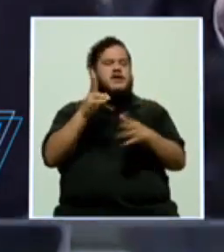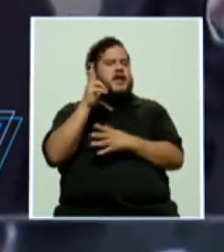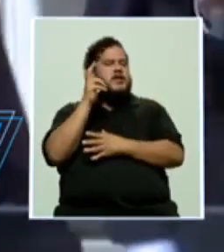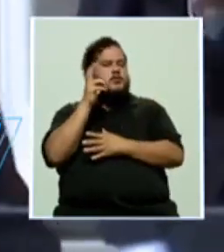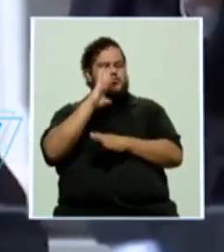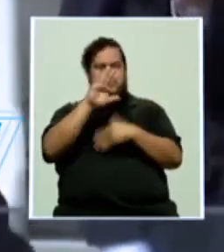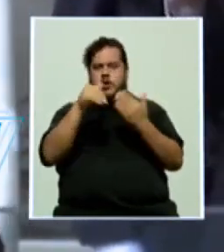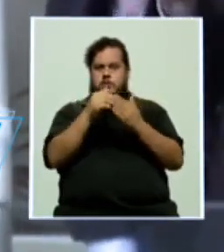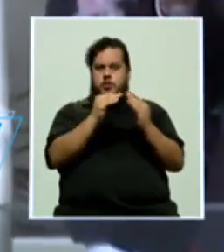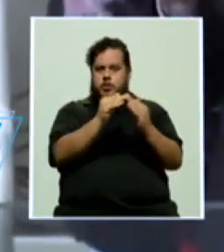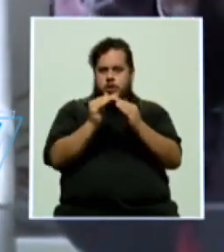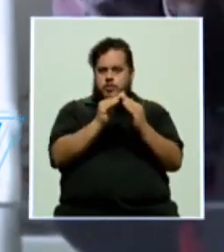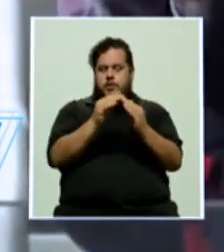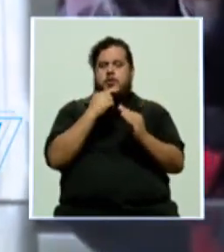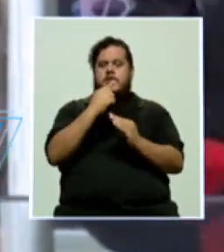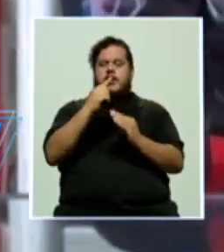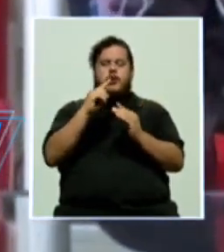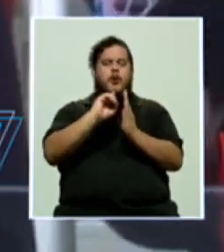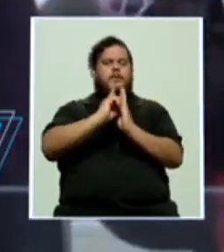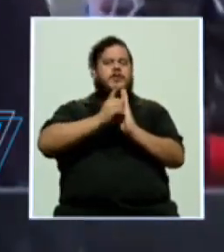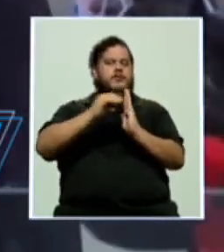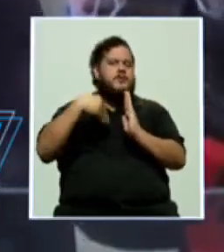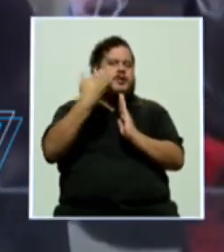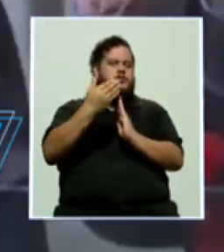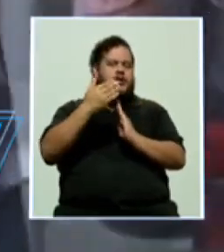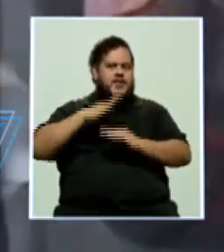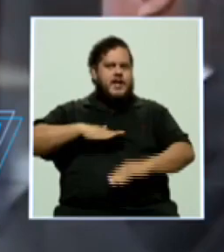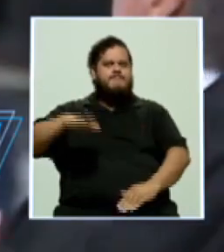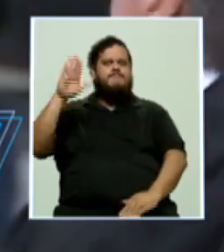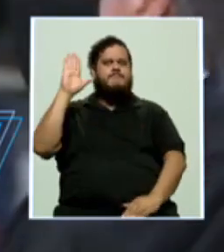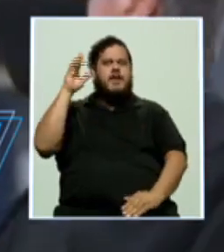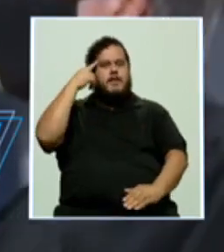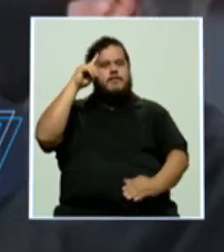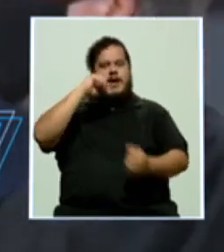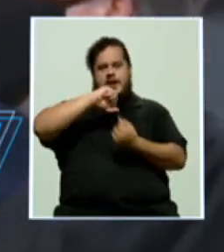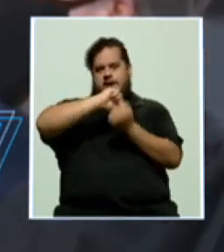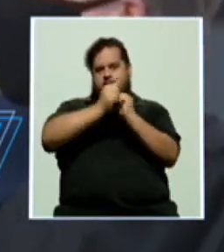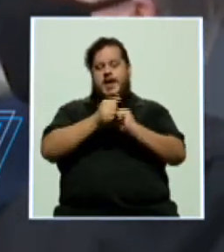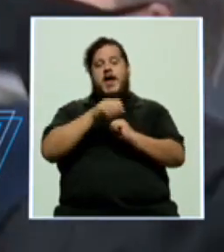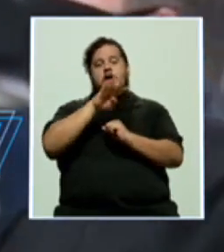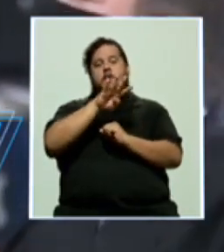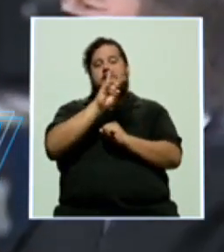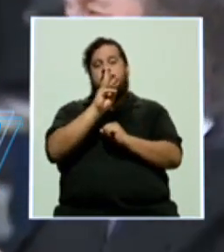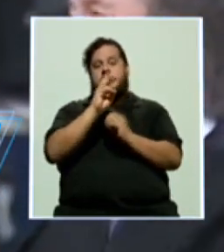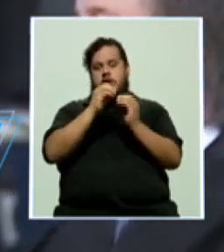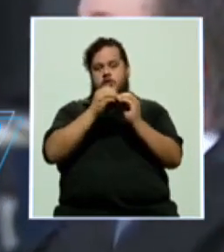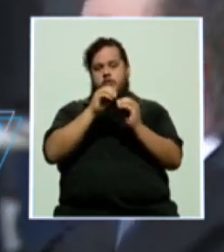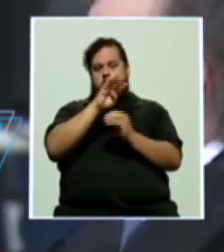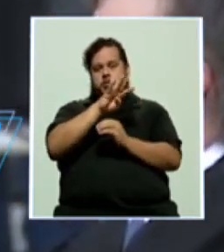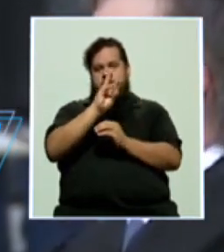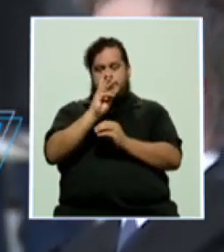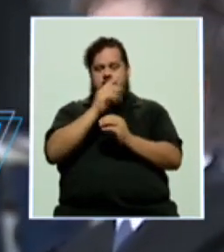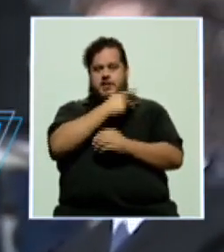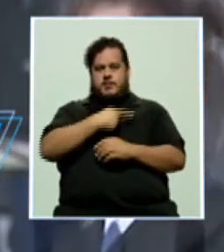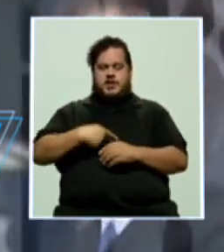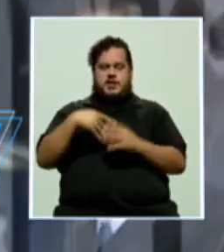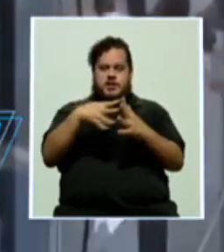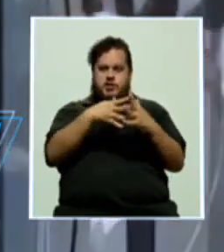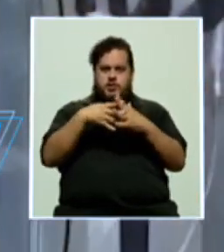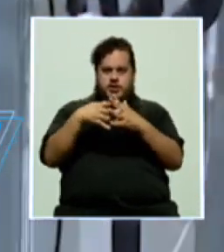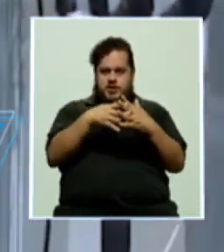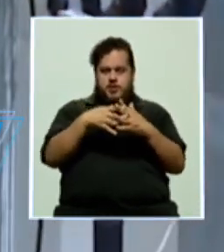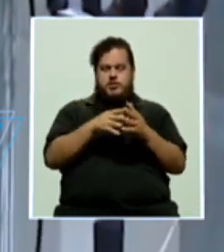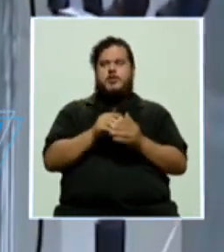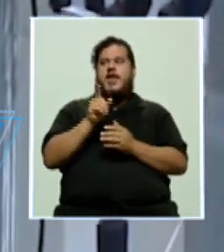pueblo, dijo minutos después de prestar juramento para convertirse en el 46º presidente de Estados Unidos. El flamante